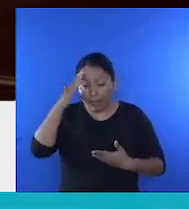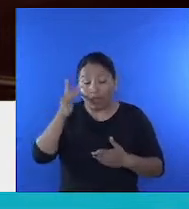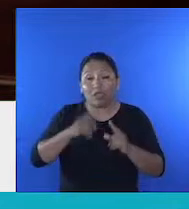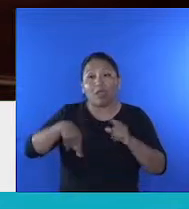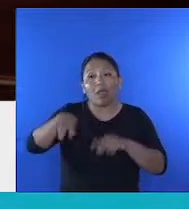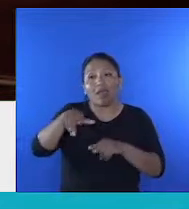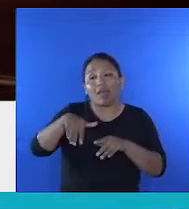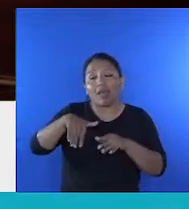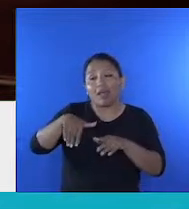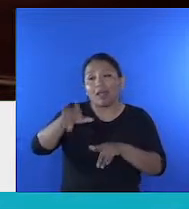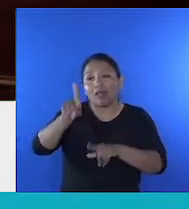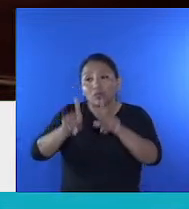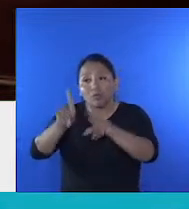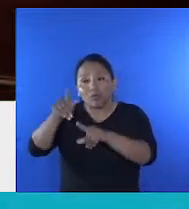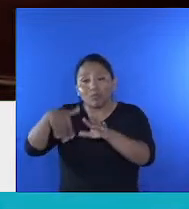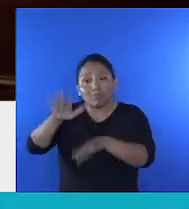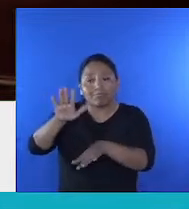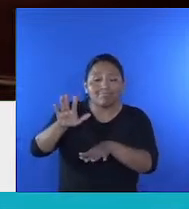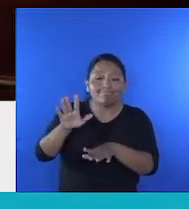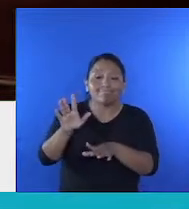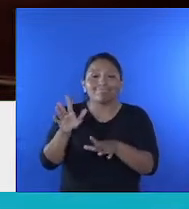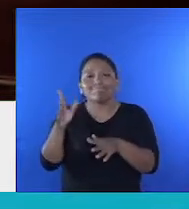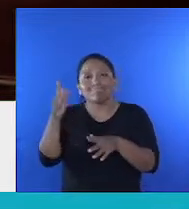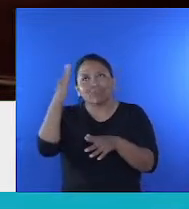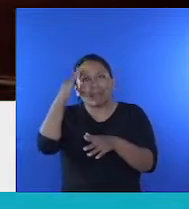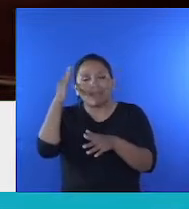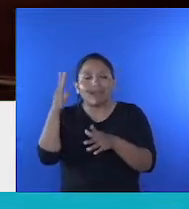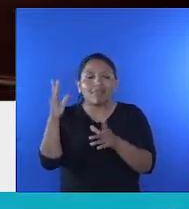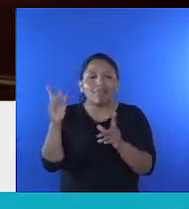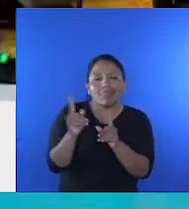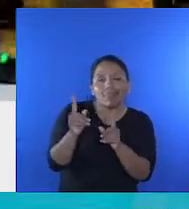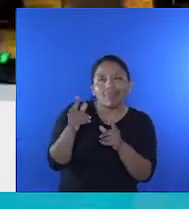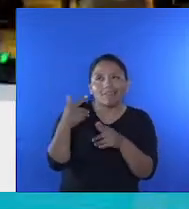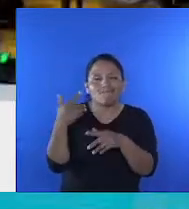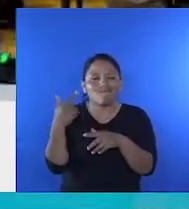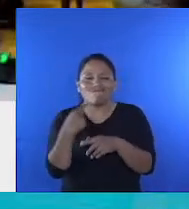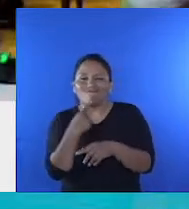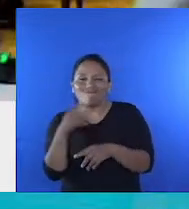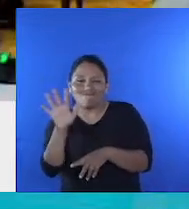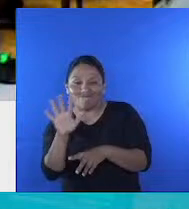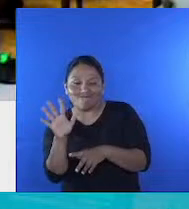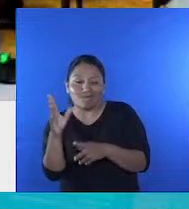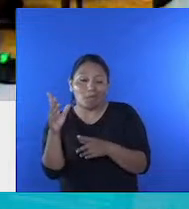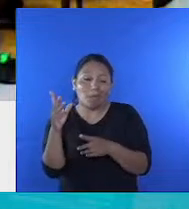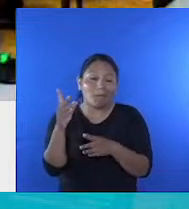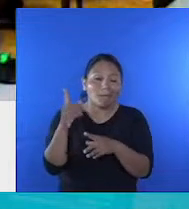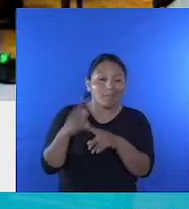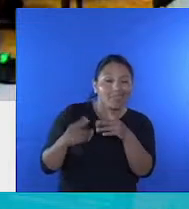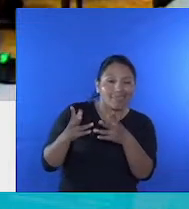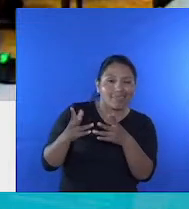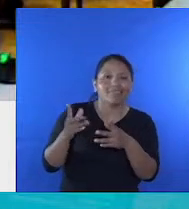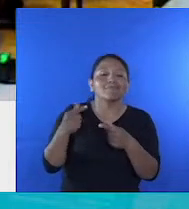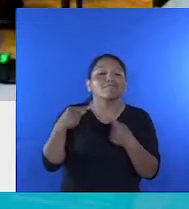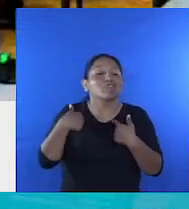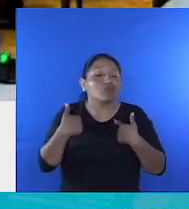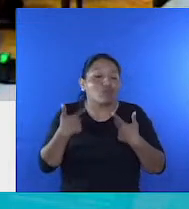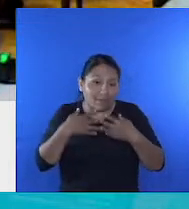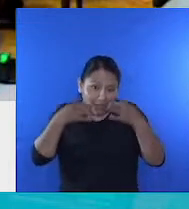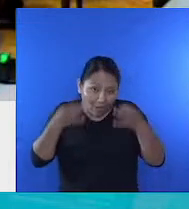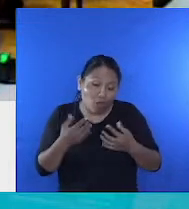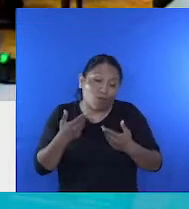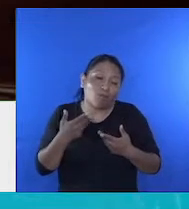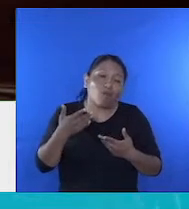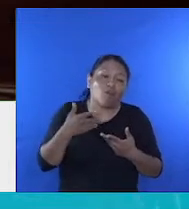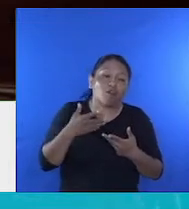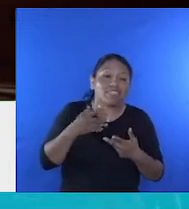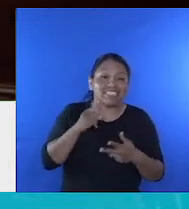aunque a muchos les parezca incompleta, inconducente, parcial, lo cierto es que como incomoda,